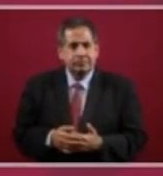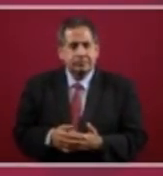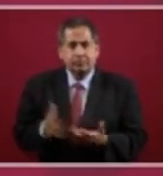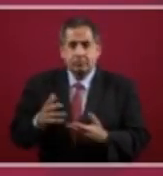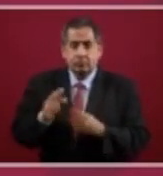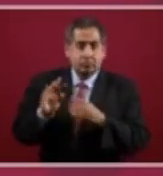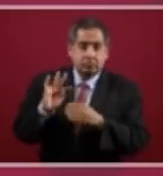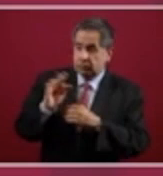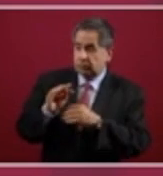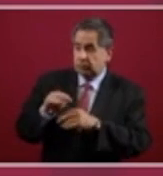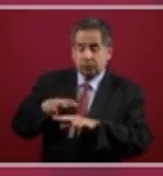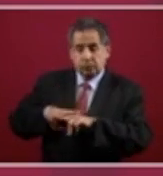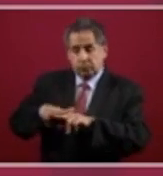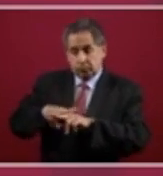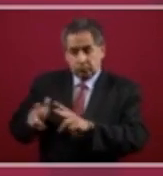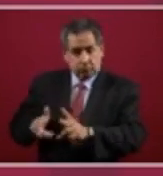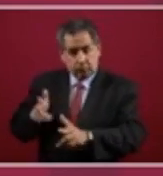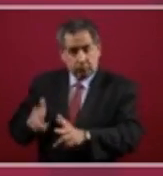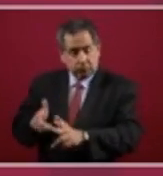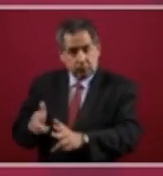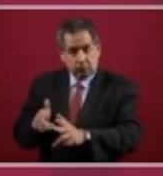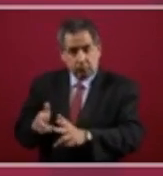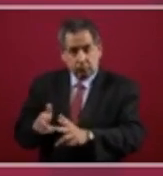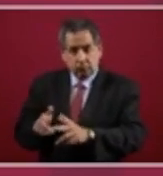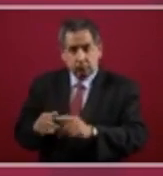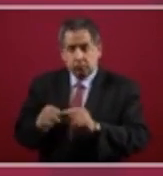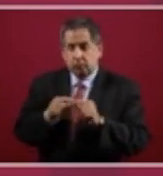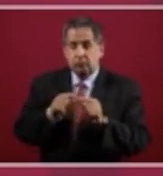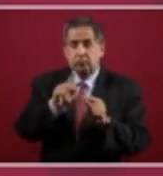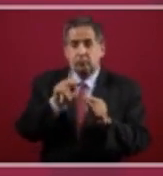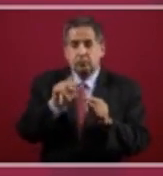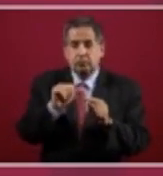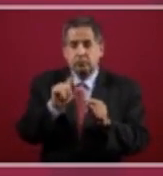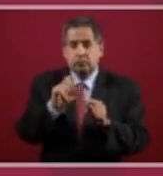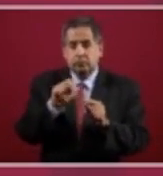un tren de Palenque